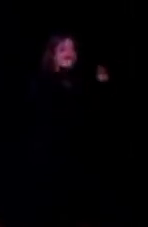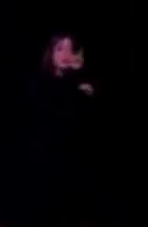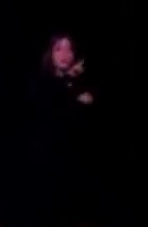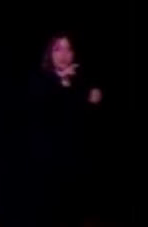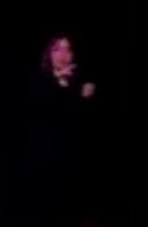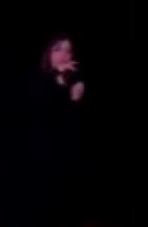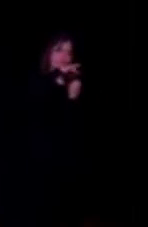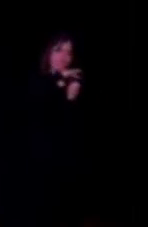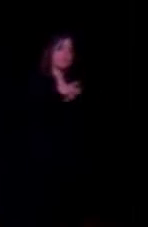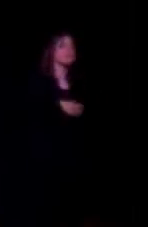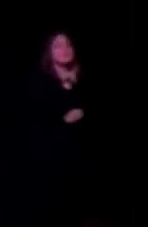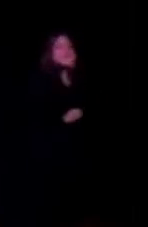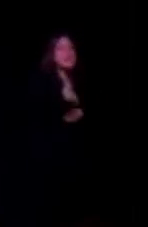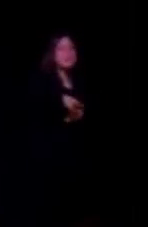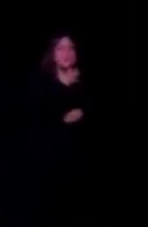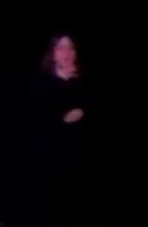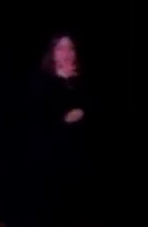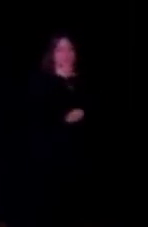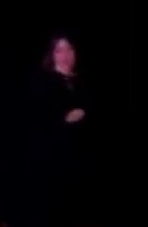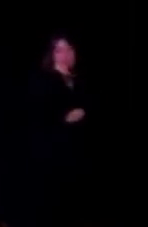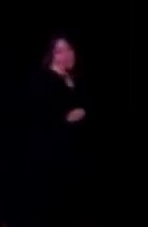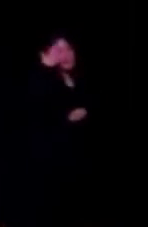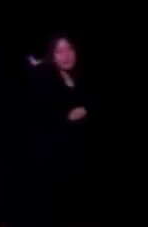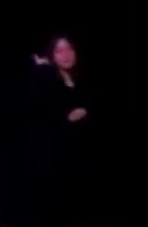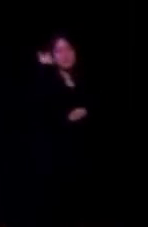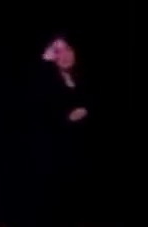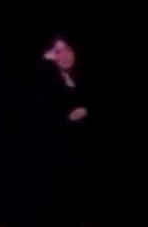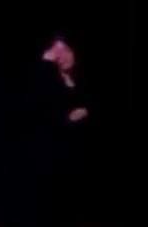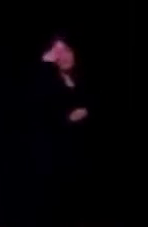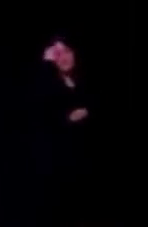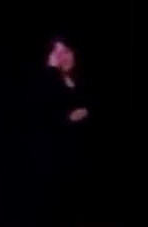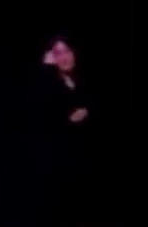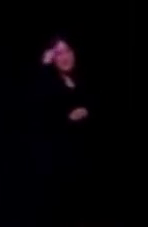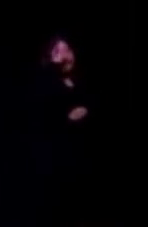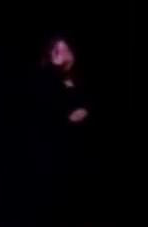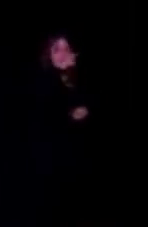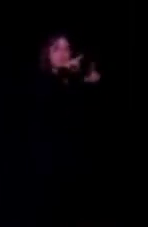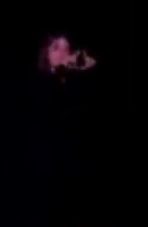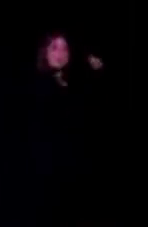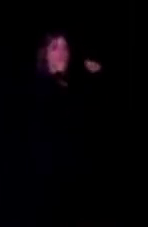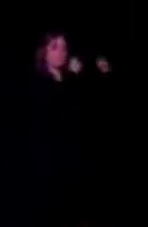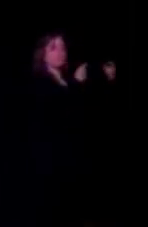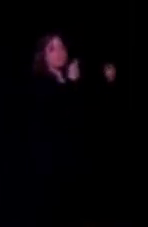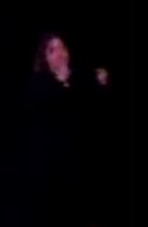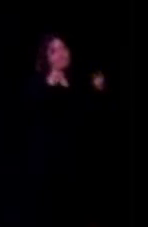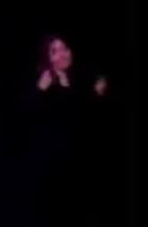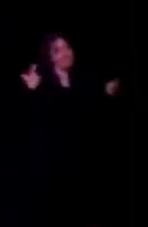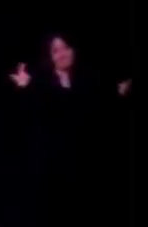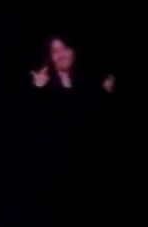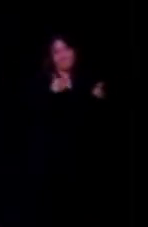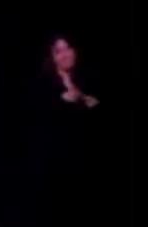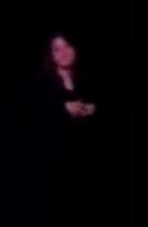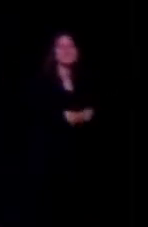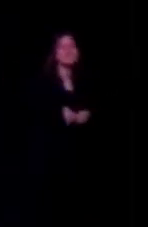etiquetas y luego dice otra otra otra cuestión muy muy importante